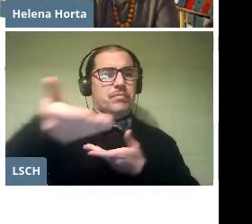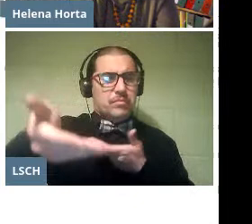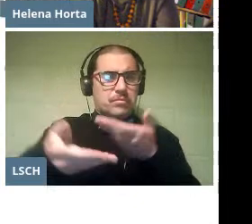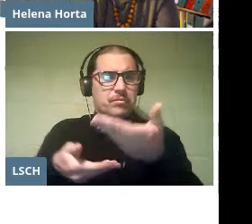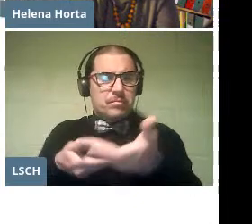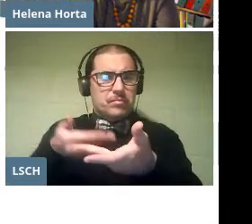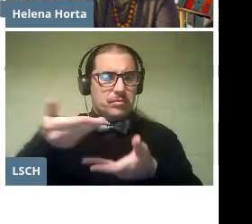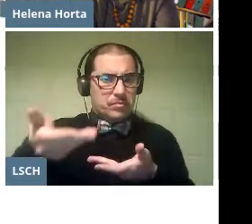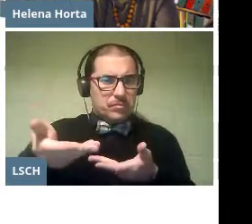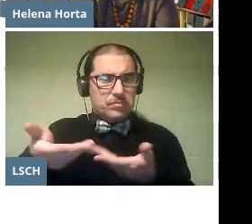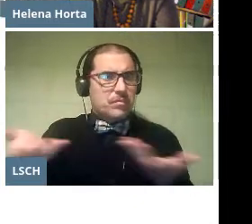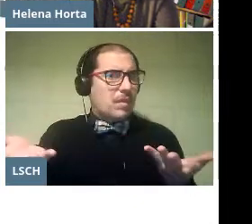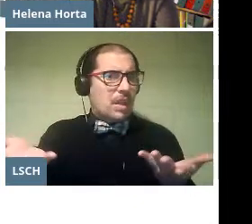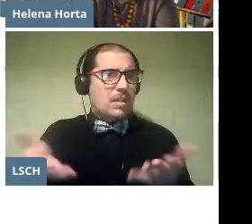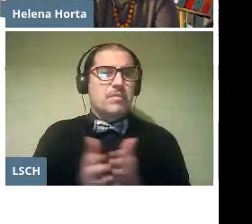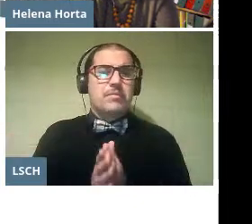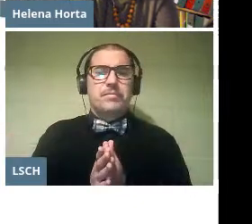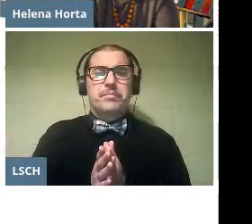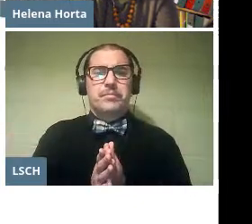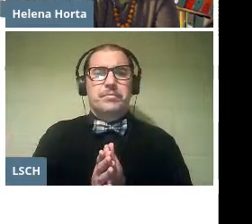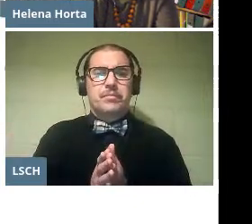un concepto